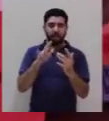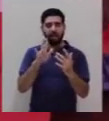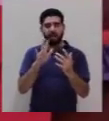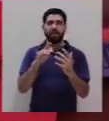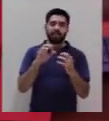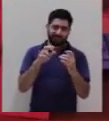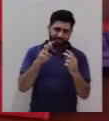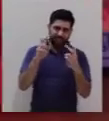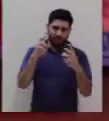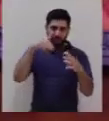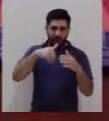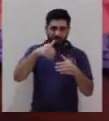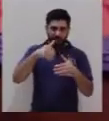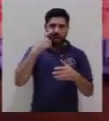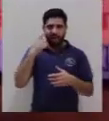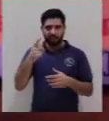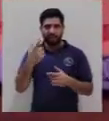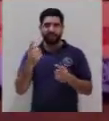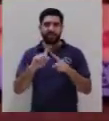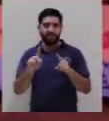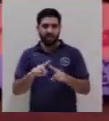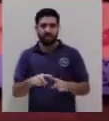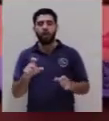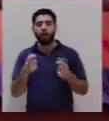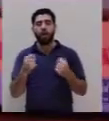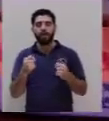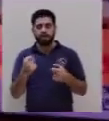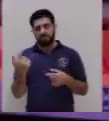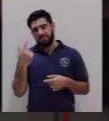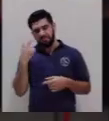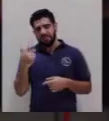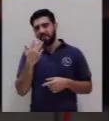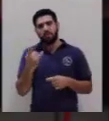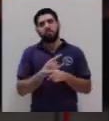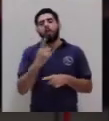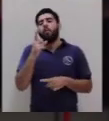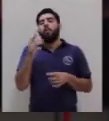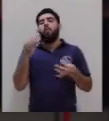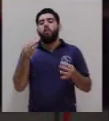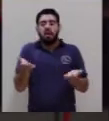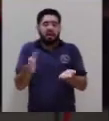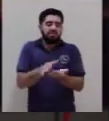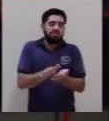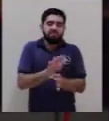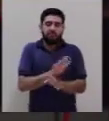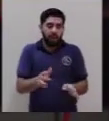clave. Y simplemente pues solo usamos una hoja nada más. Una hoja. Ok, una hoja del tamaño que queramos.